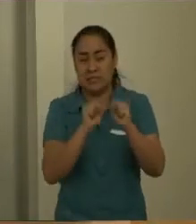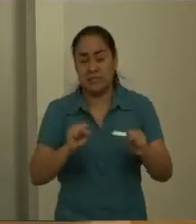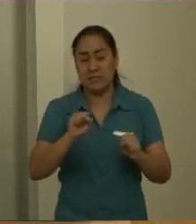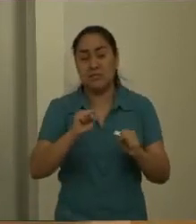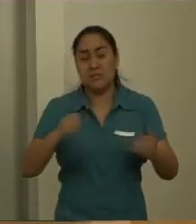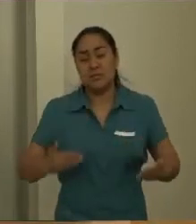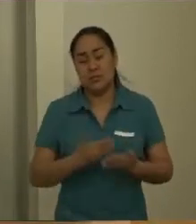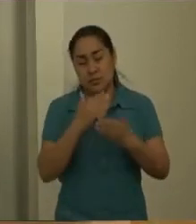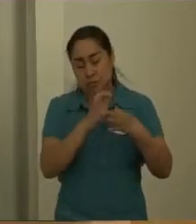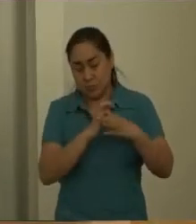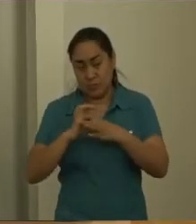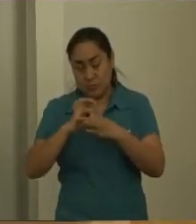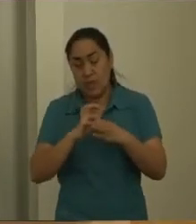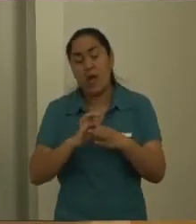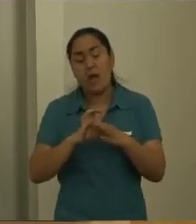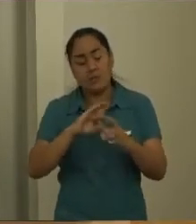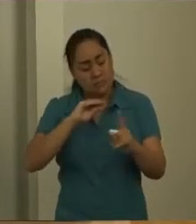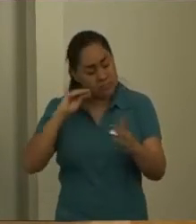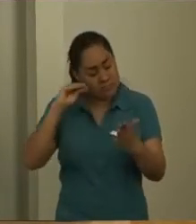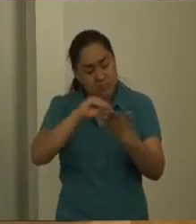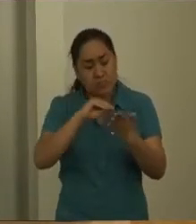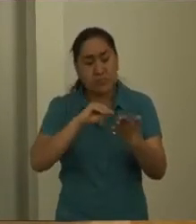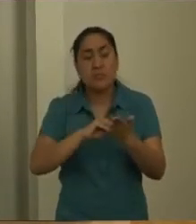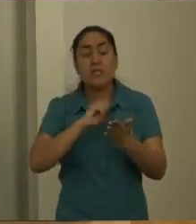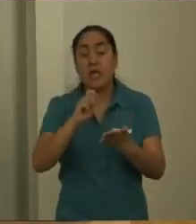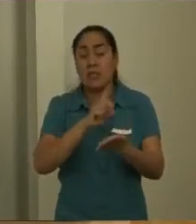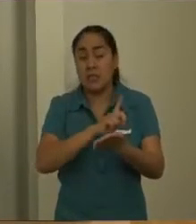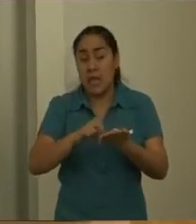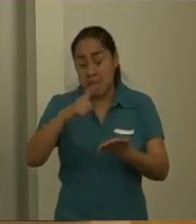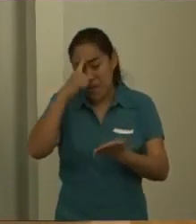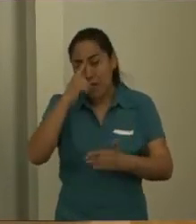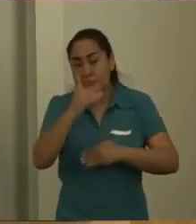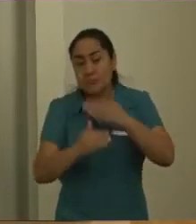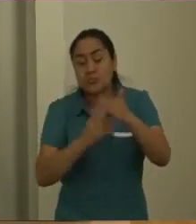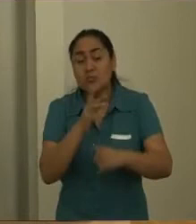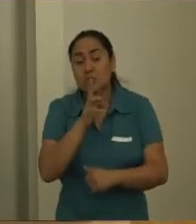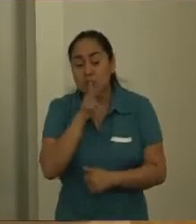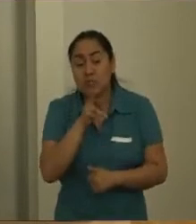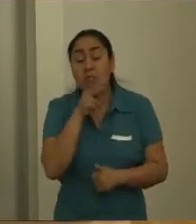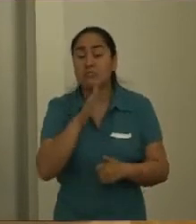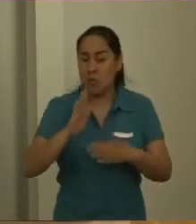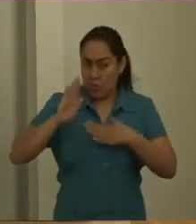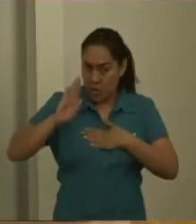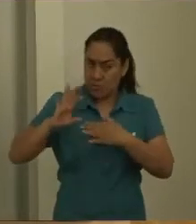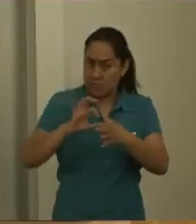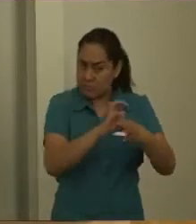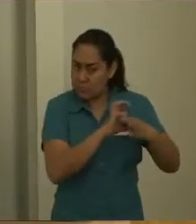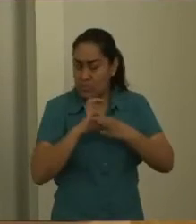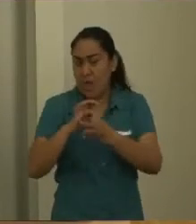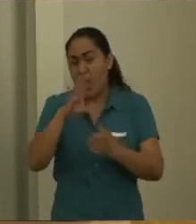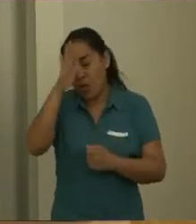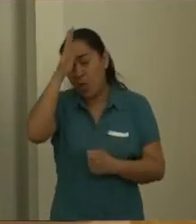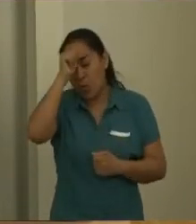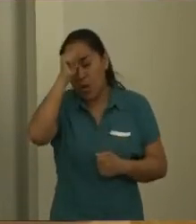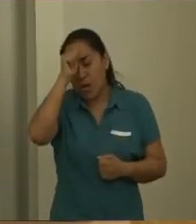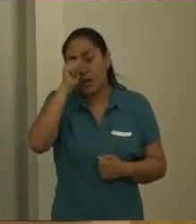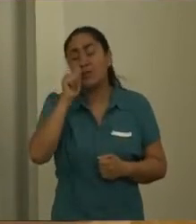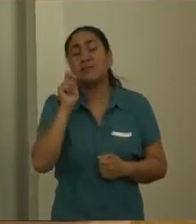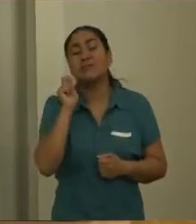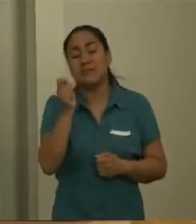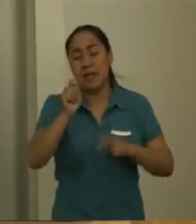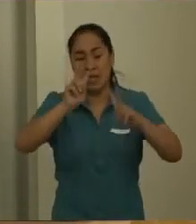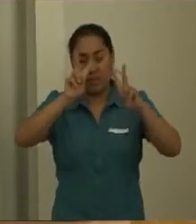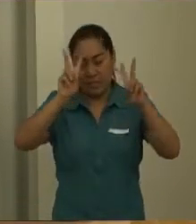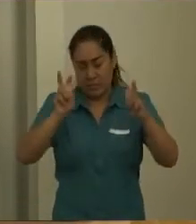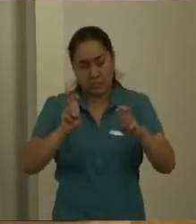un enfoque de derechos humanos para el desarrollo un compromiso colectivo que reconocer en el pleno